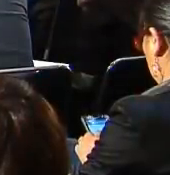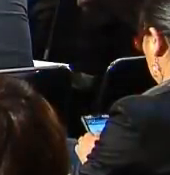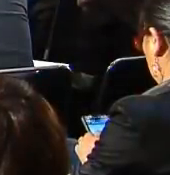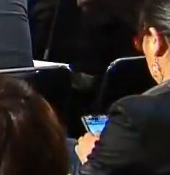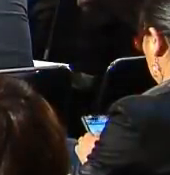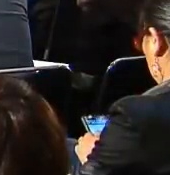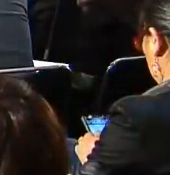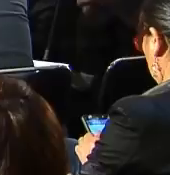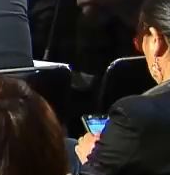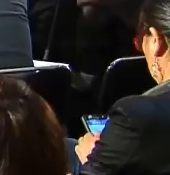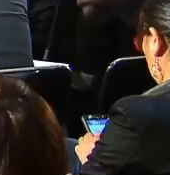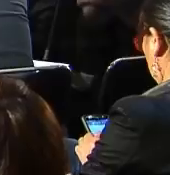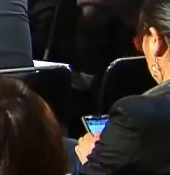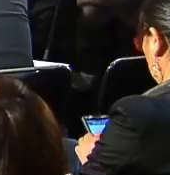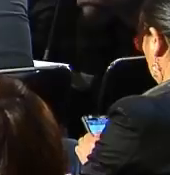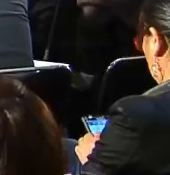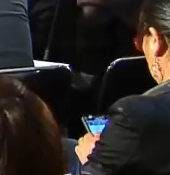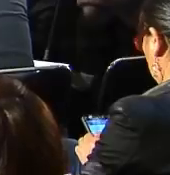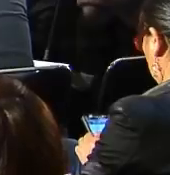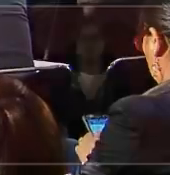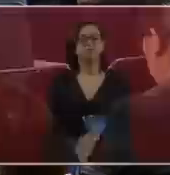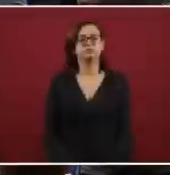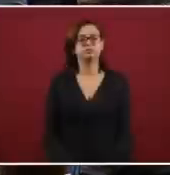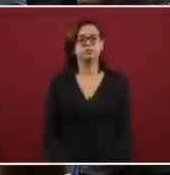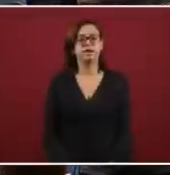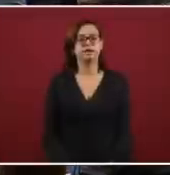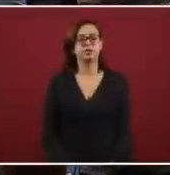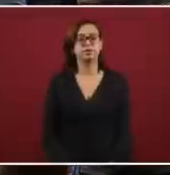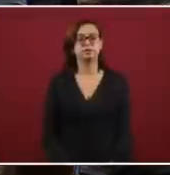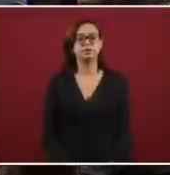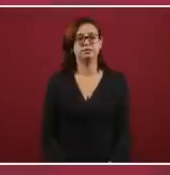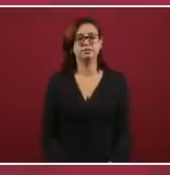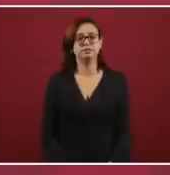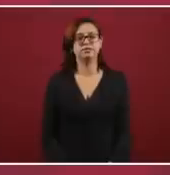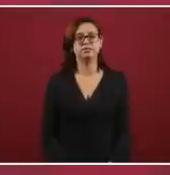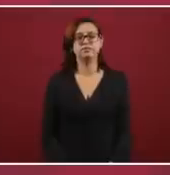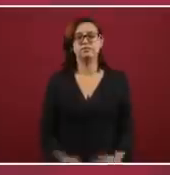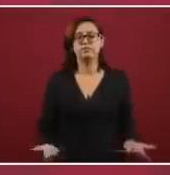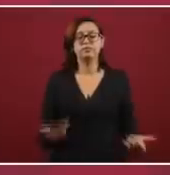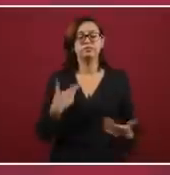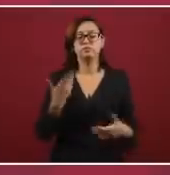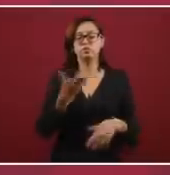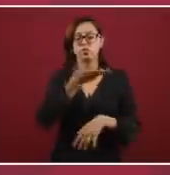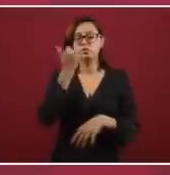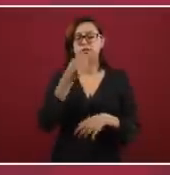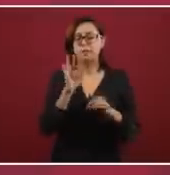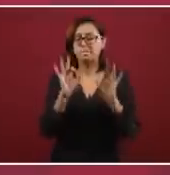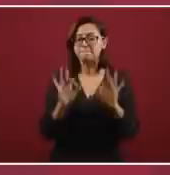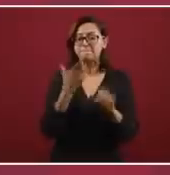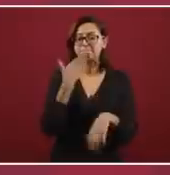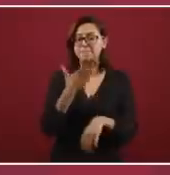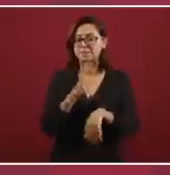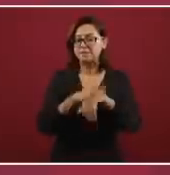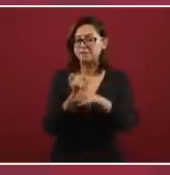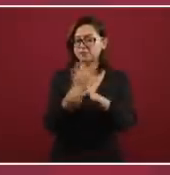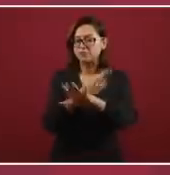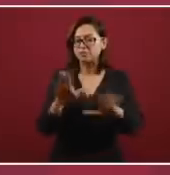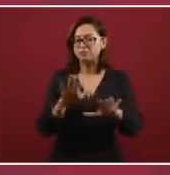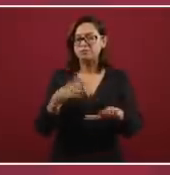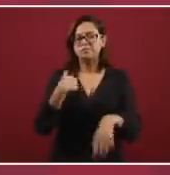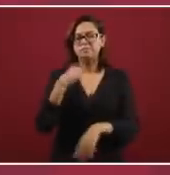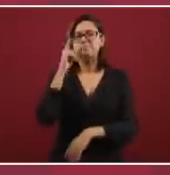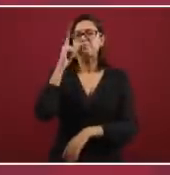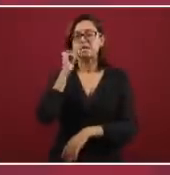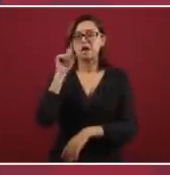No sé exactamente, pero mañana lo informamos porque le vamos a pedir a Marcelo